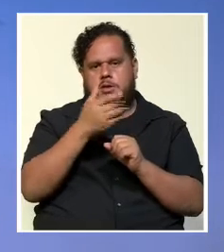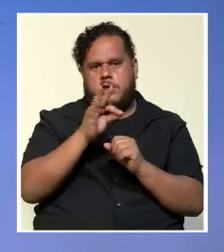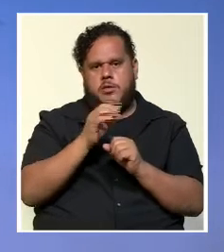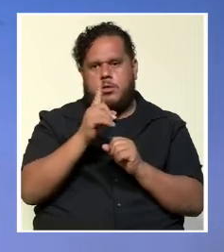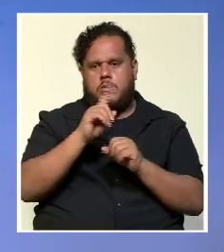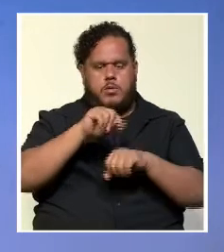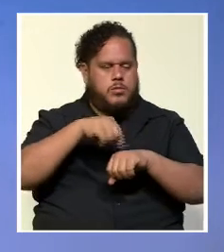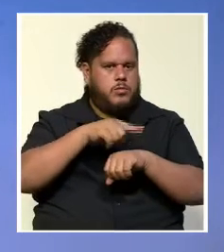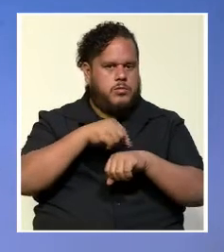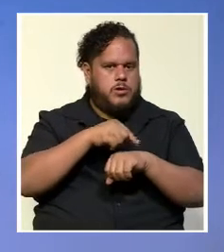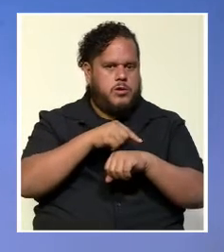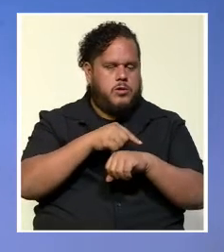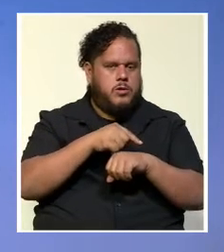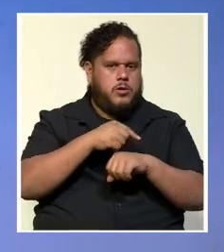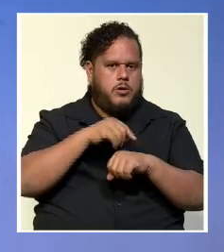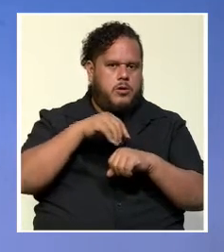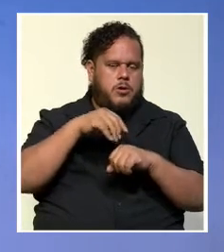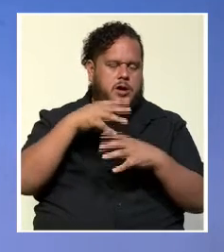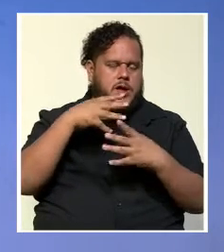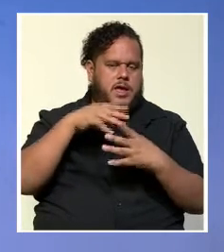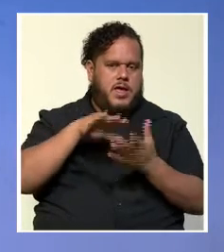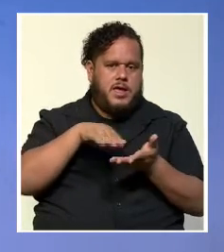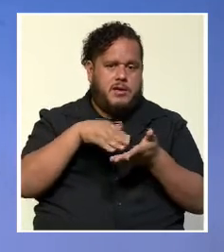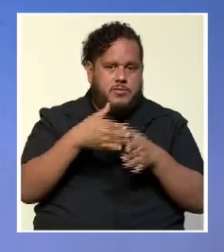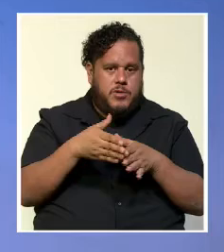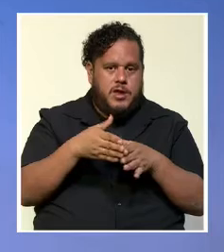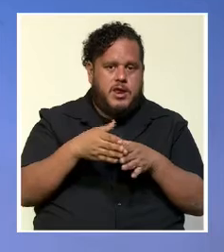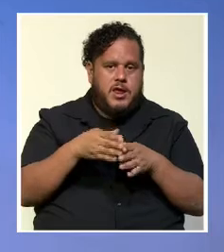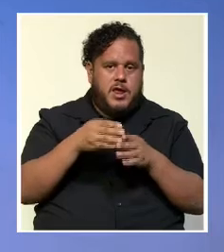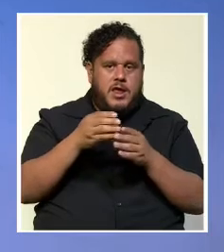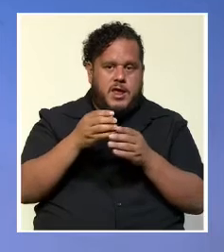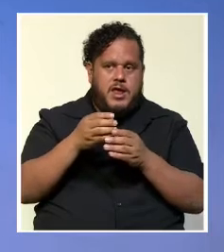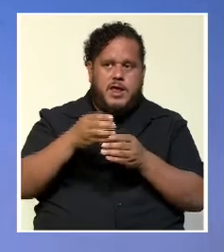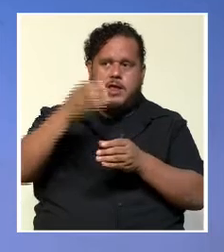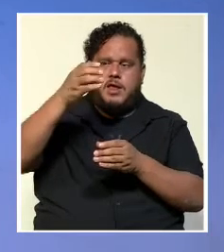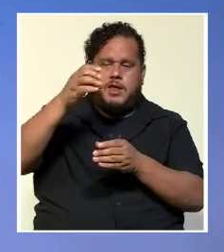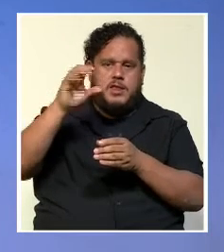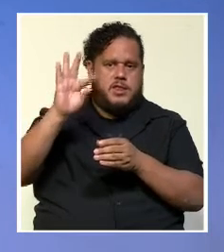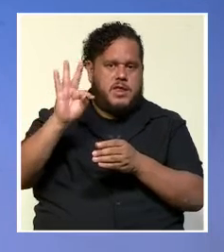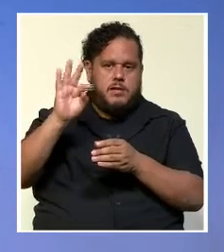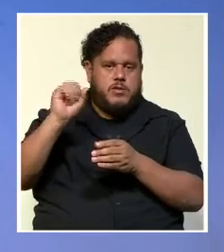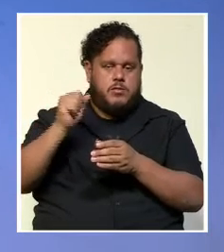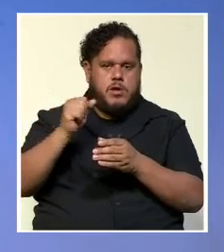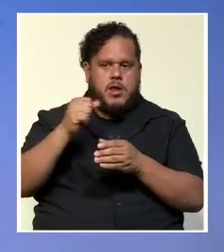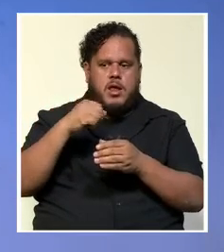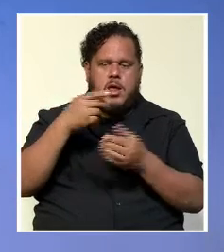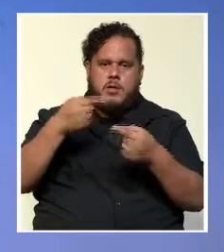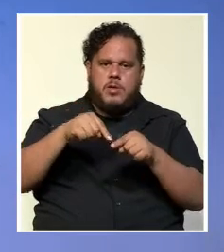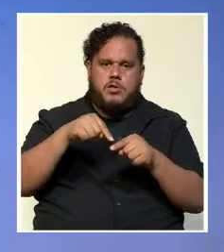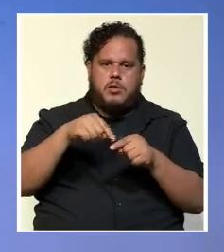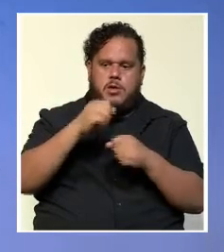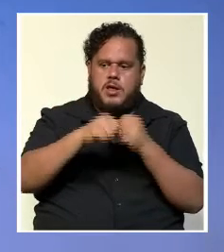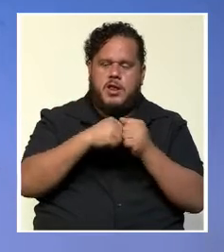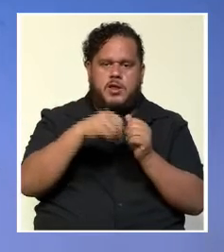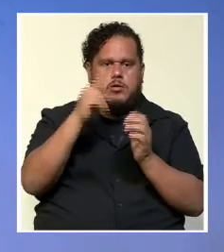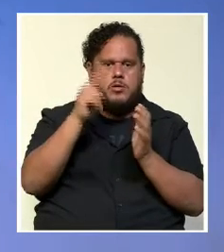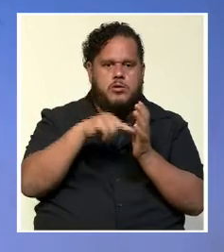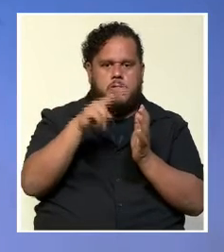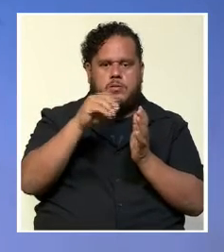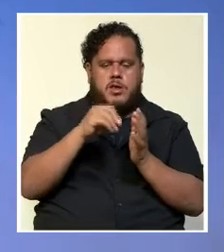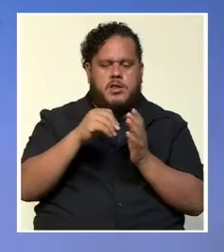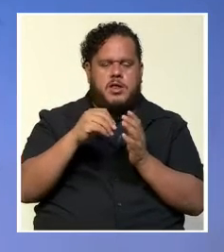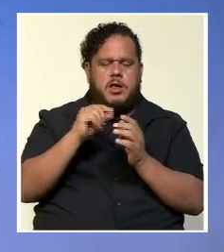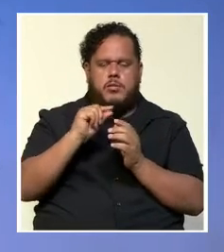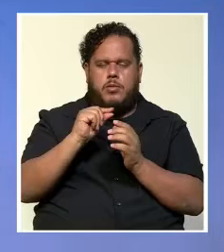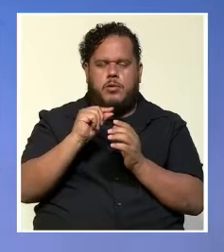reloj agoniza marcando en Times Square la hora exacta. Ocurrió en el año 2020, poco después que la historia dejó